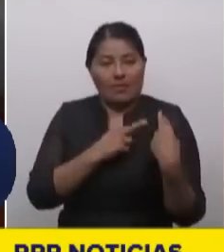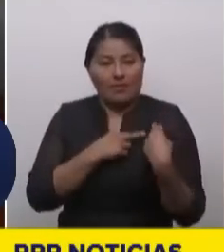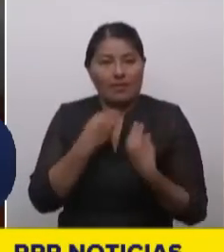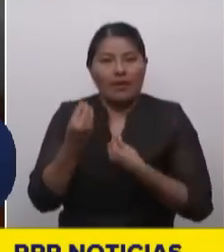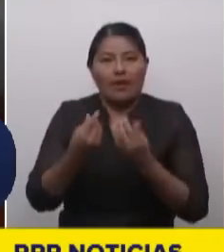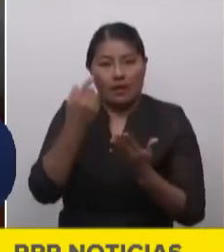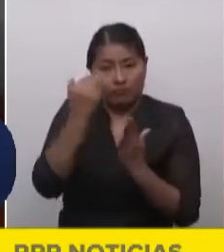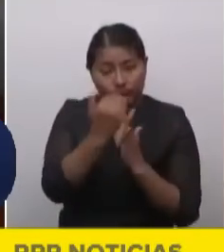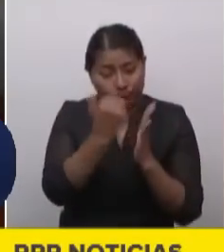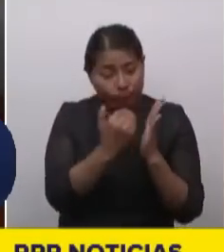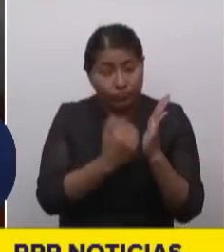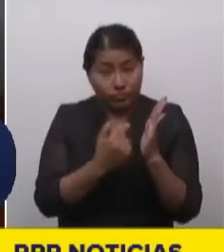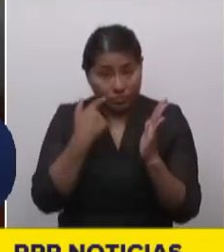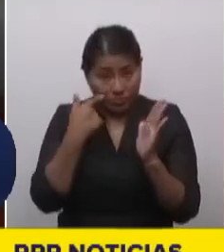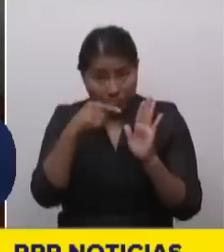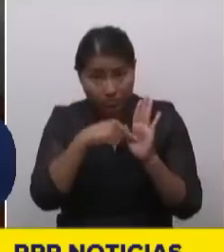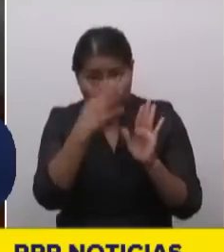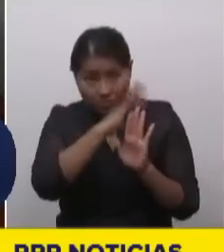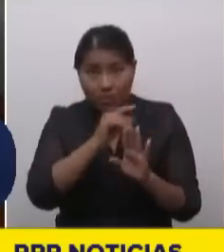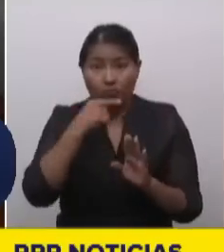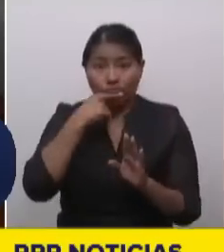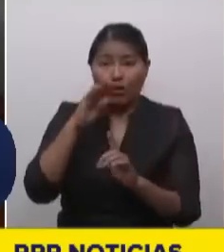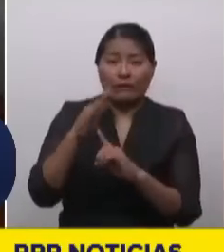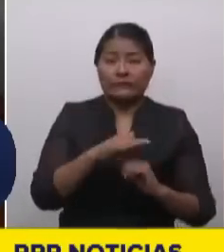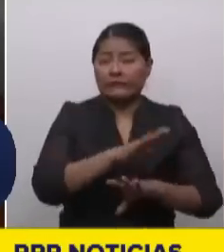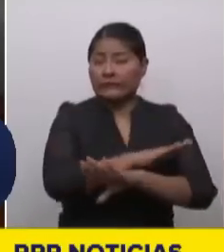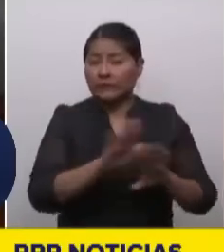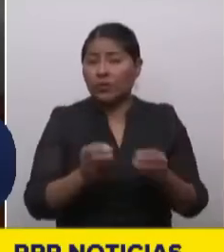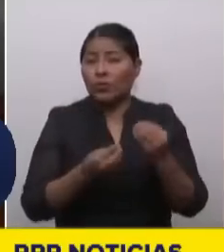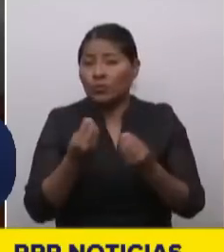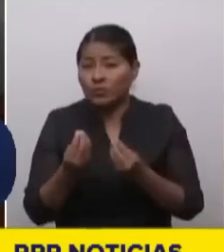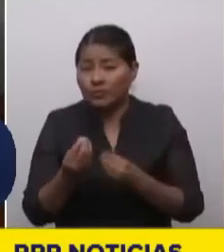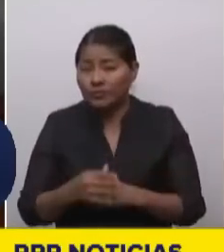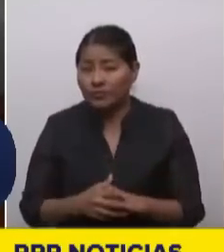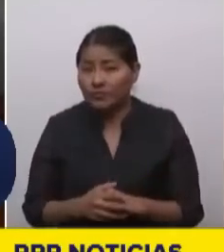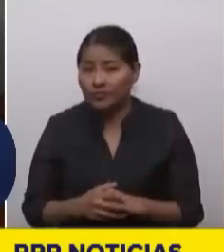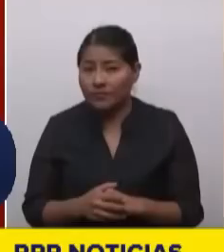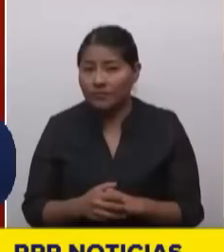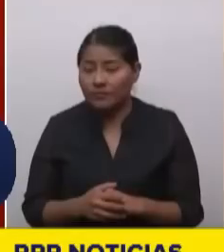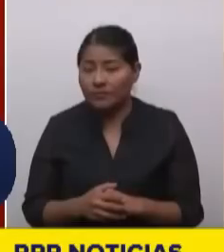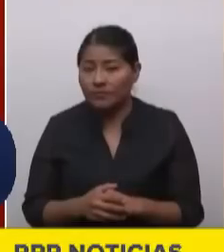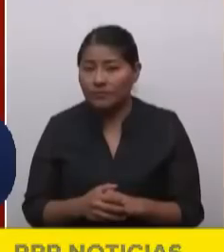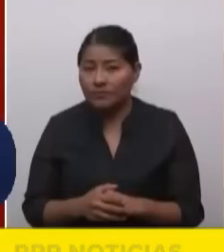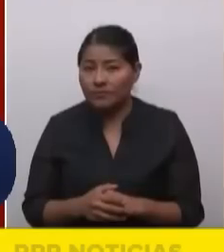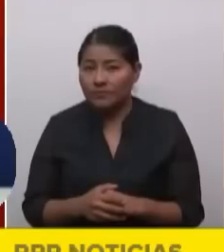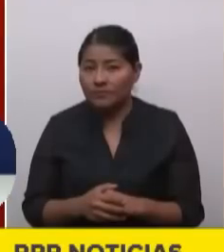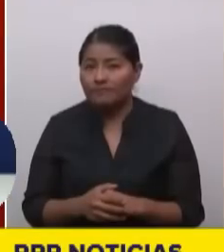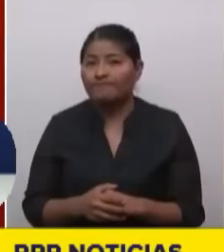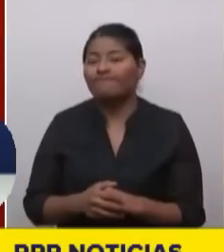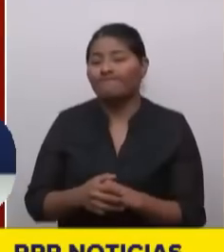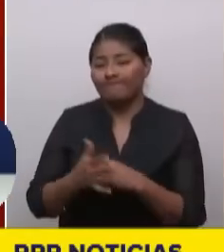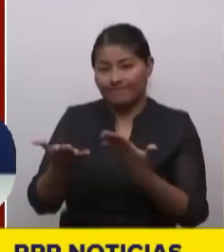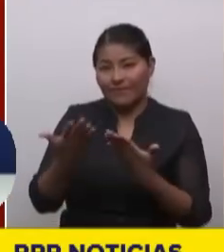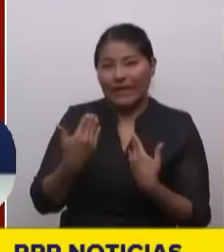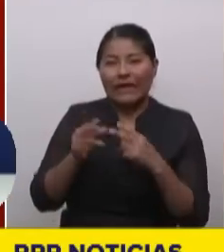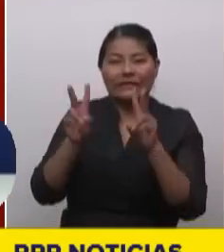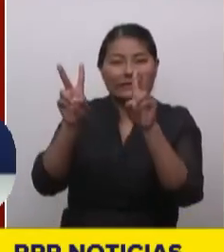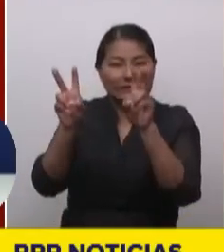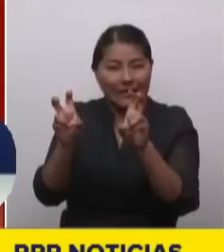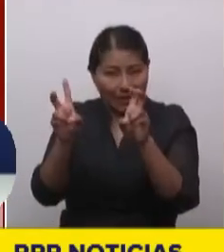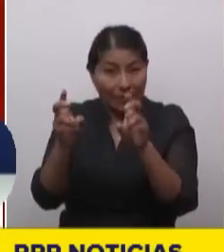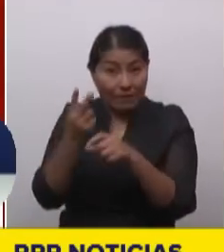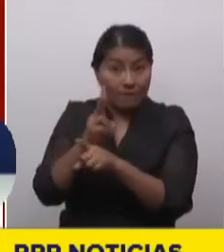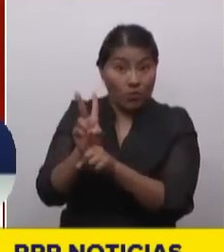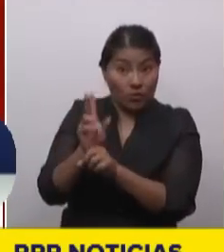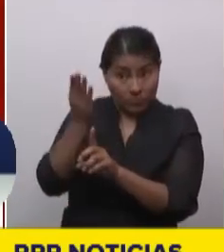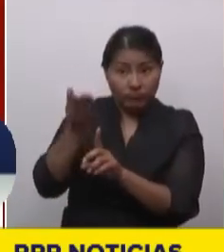para evitar y para que cese la violencia contra la mujer. Sí. Mire, el tema de violencia lo estoy